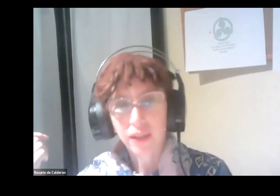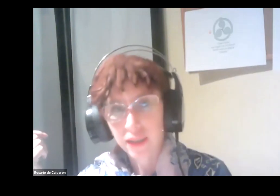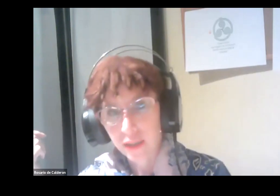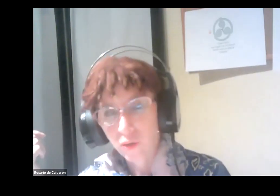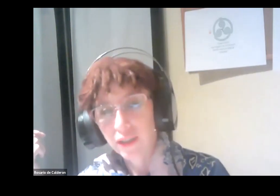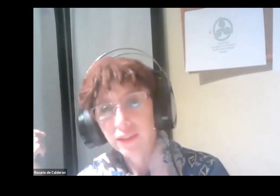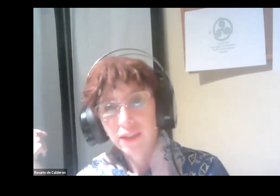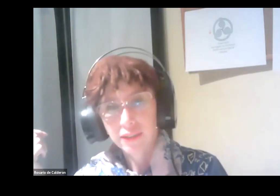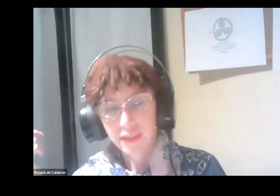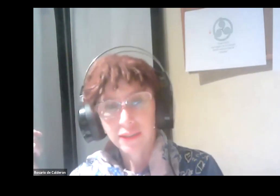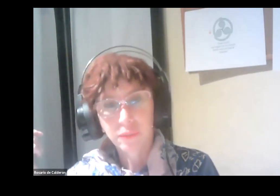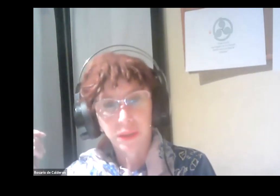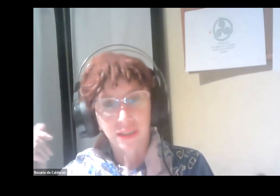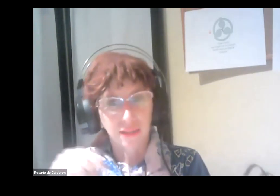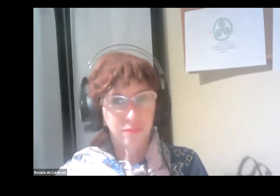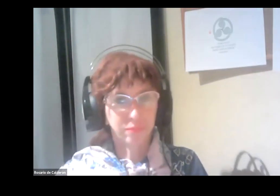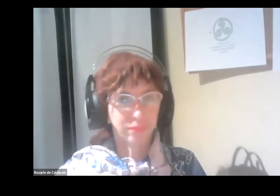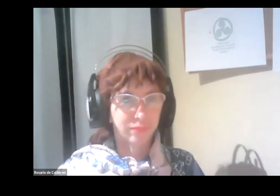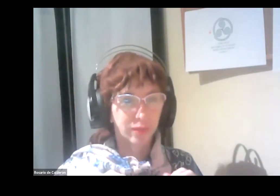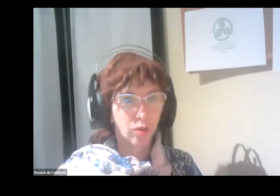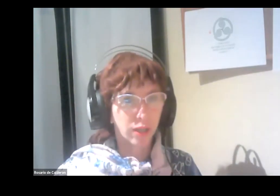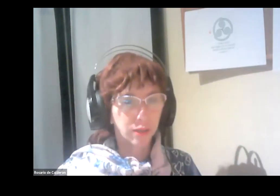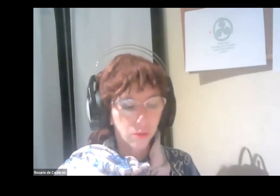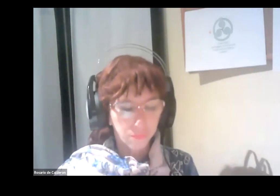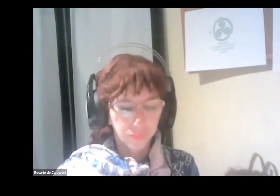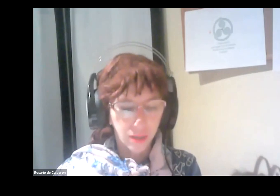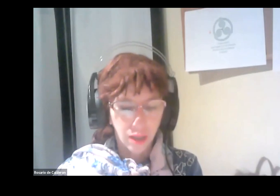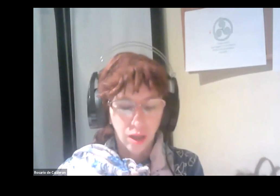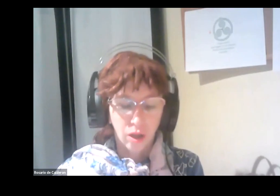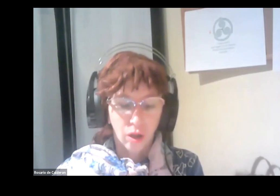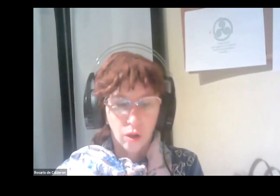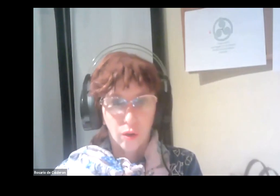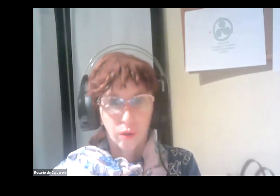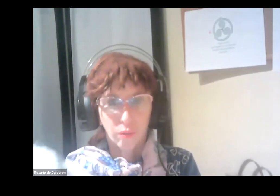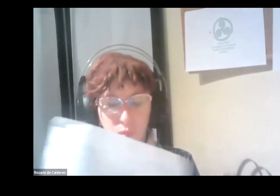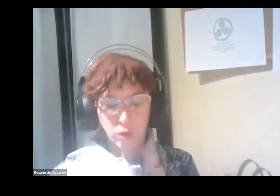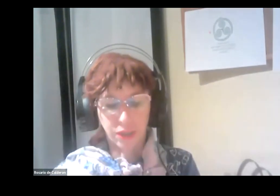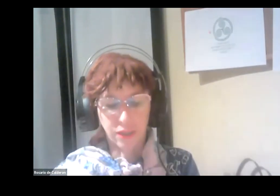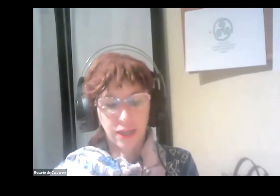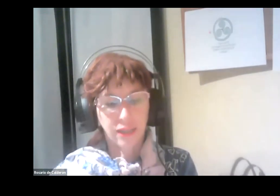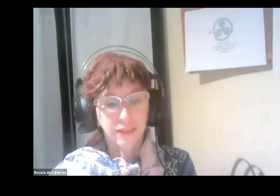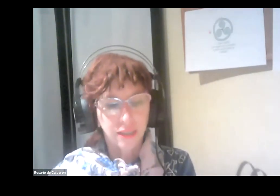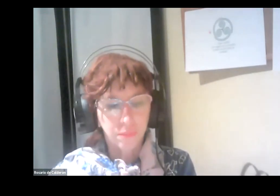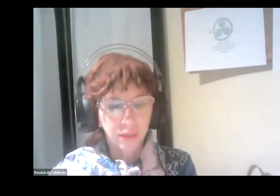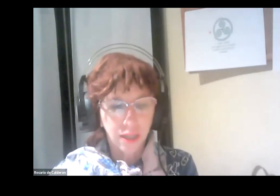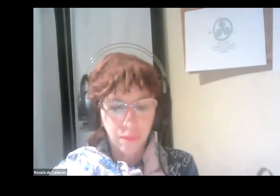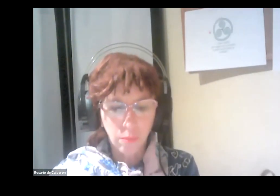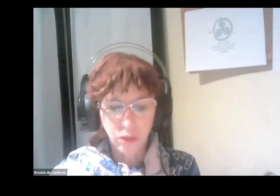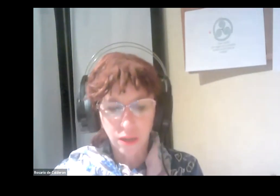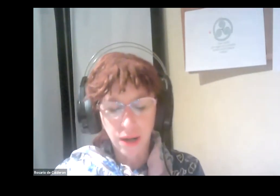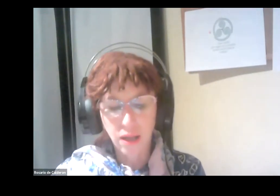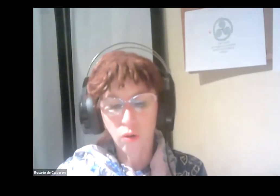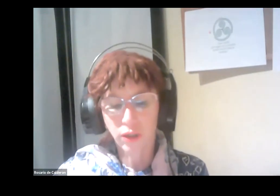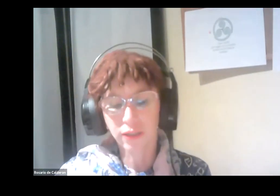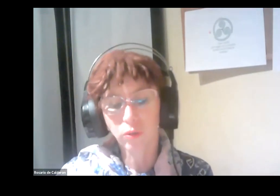palabra del día de hoy es sensibilidad correcto muy bien el día de mañana vamos